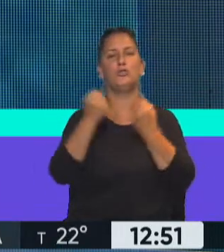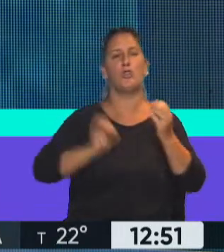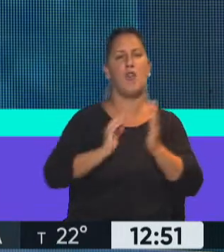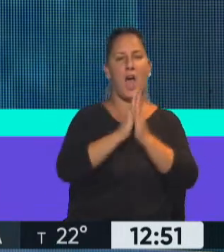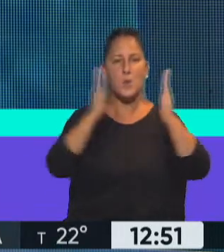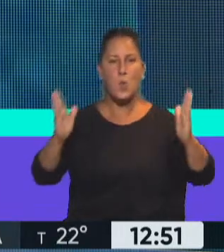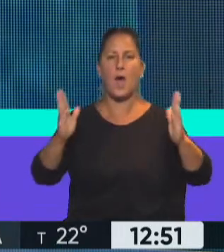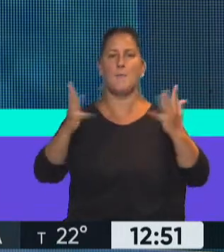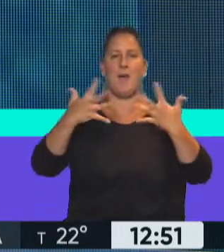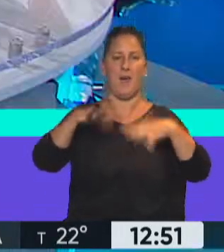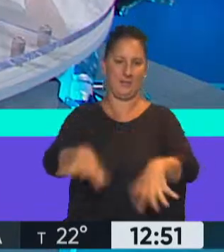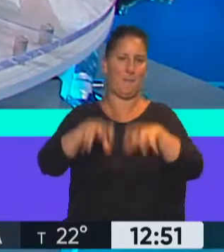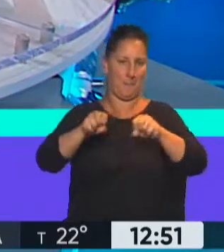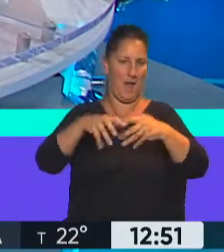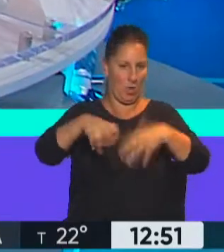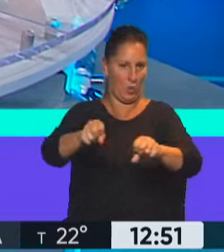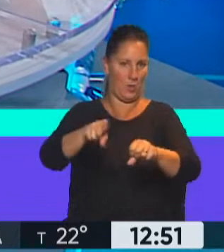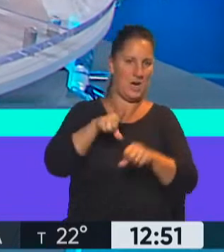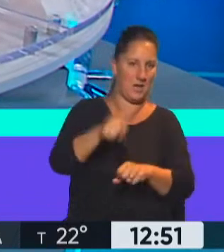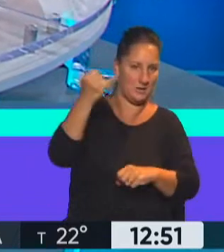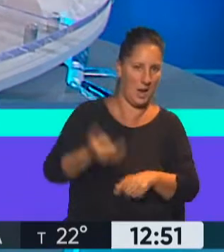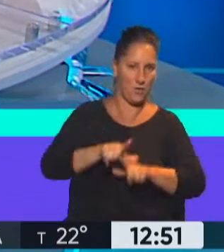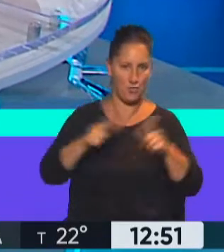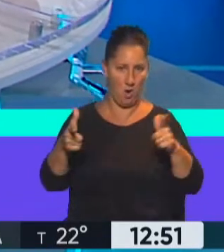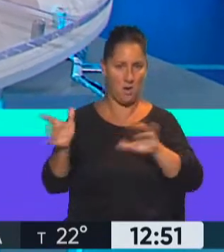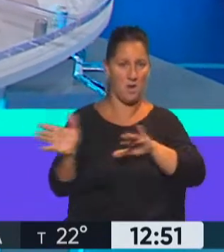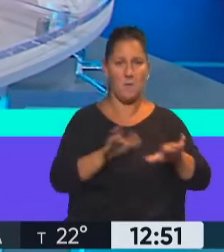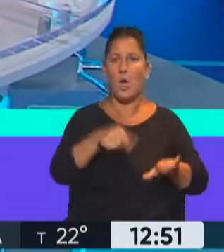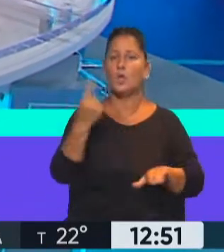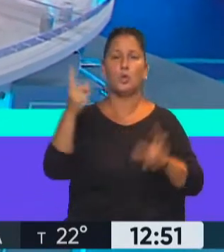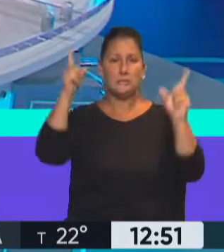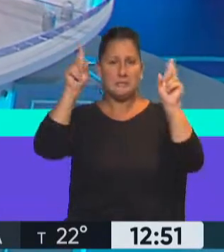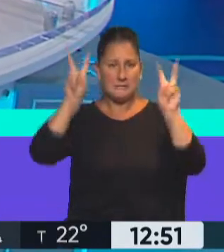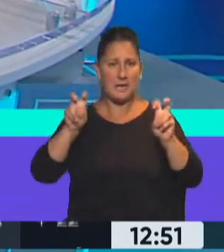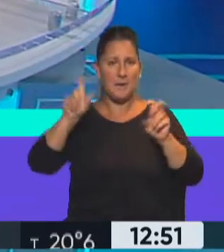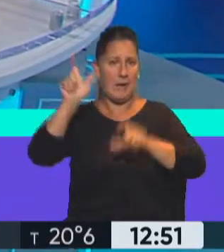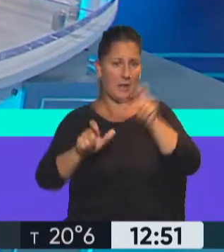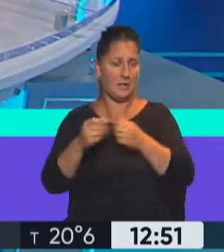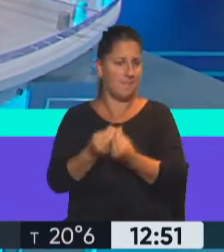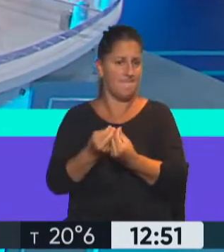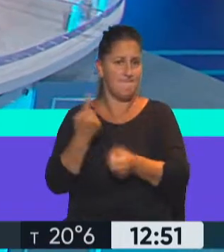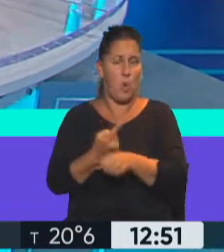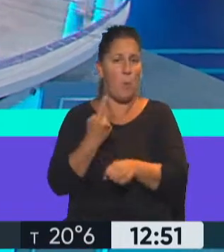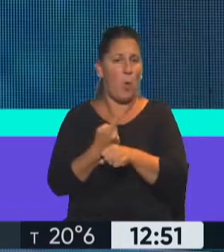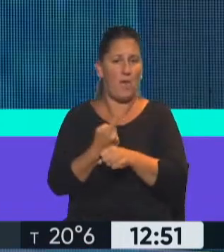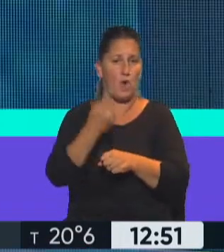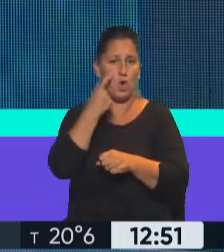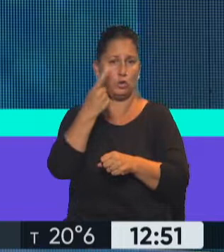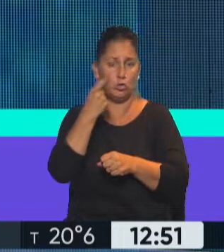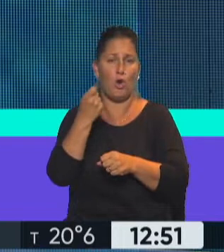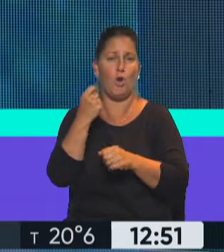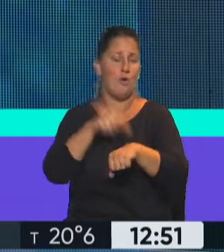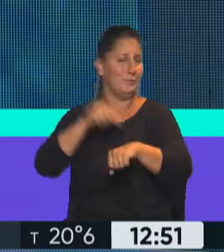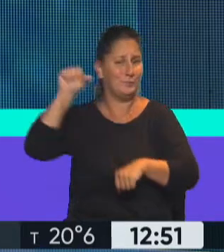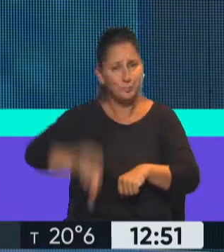para la detección precoz bueno pero que de otro tema hay gente que nos lo puede hacer hay muchísimas mujeres que no se lo pueden hacer que no llegan a